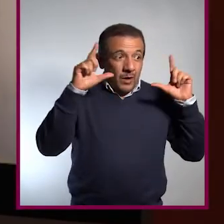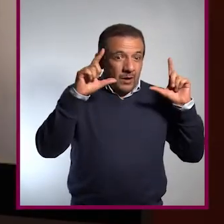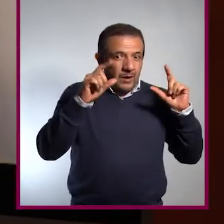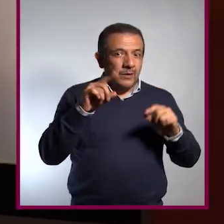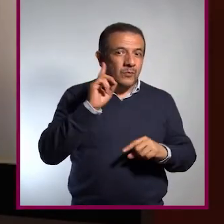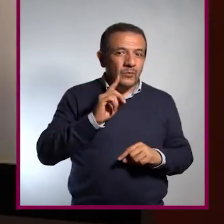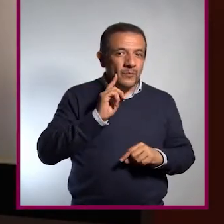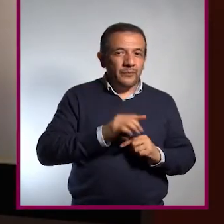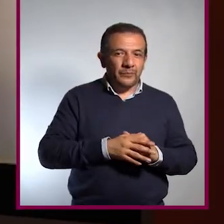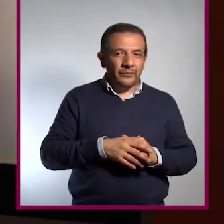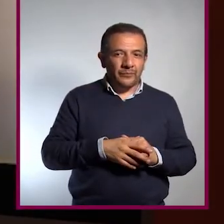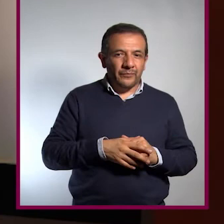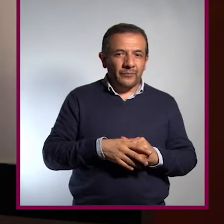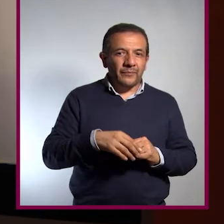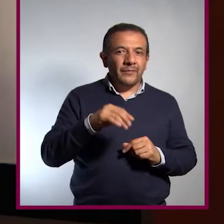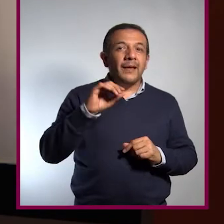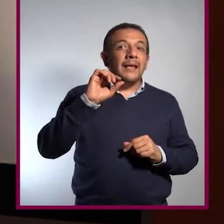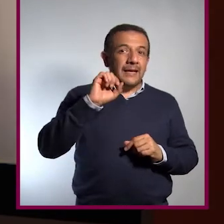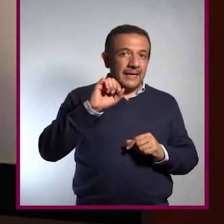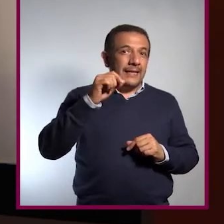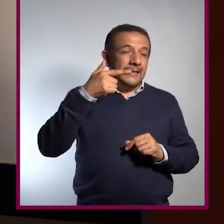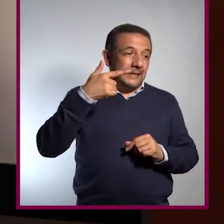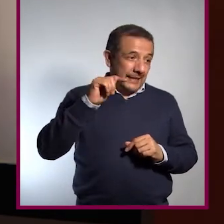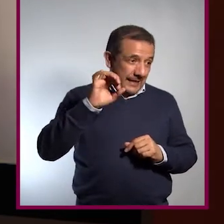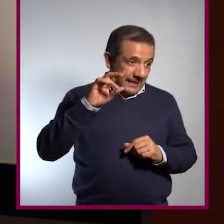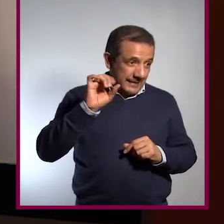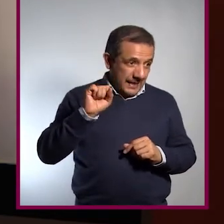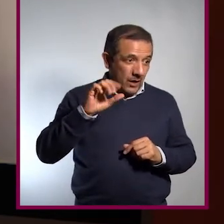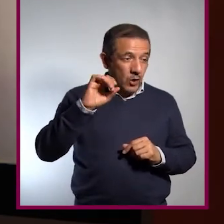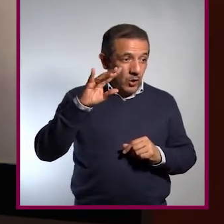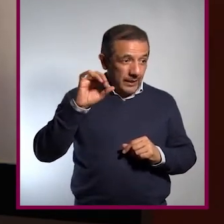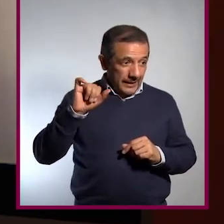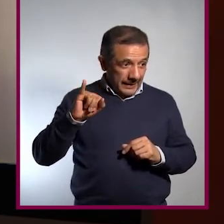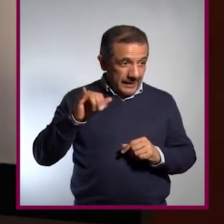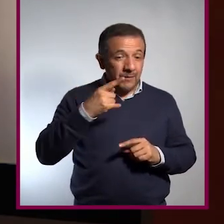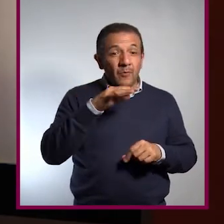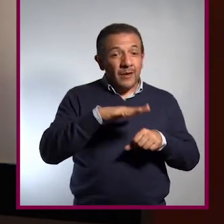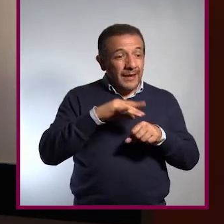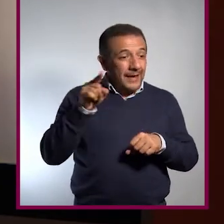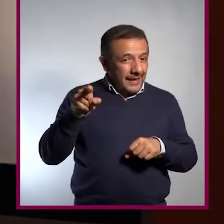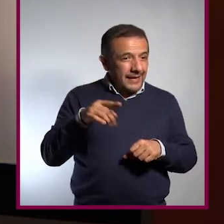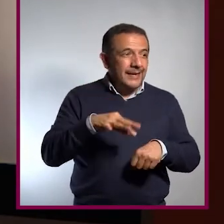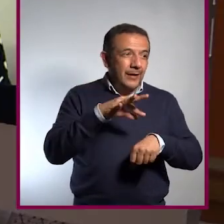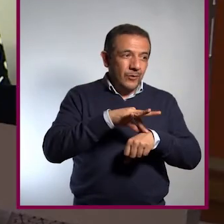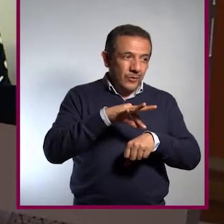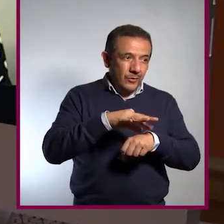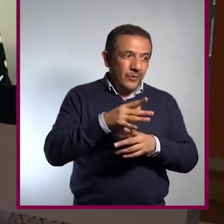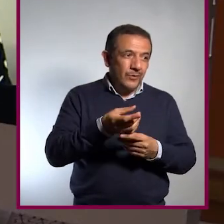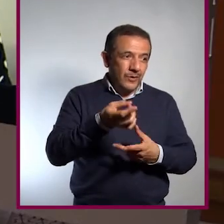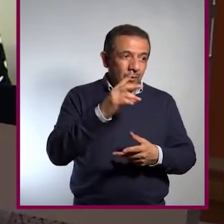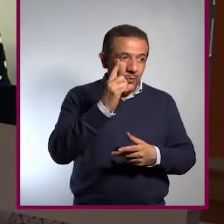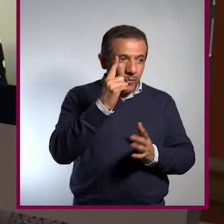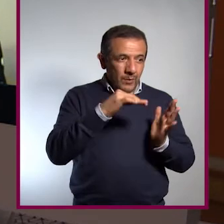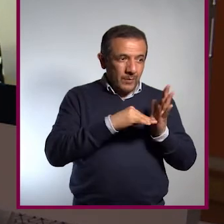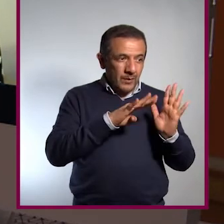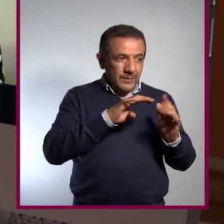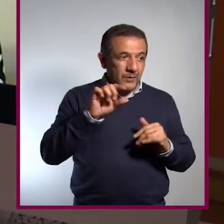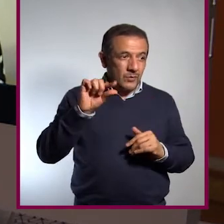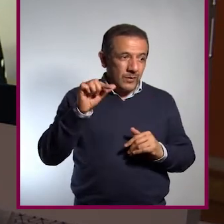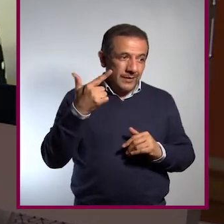que más admiro es una mujer, es Gertie Teresa Cori. Ella fue la primera mujer en ganar el premio Nobel de Medicina